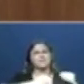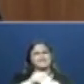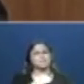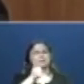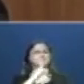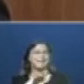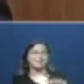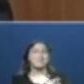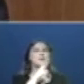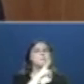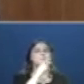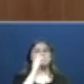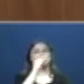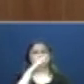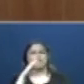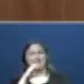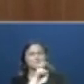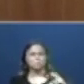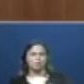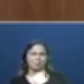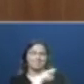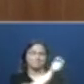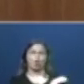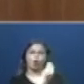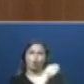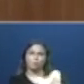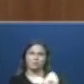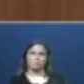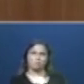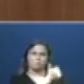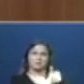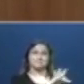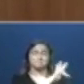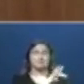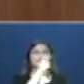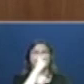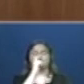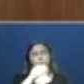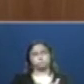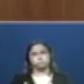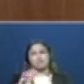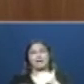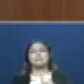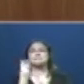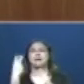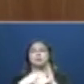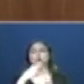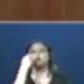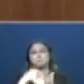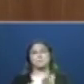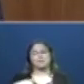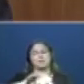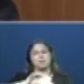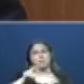rejuvenecimiento del sector la prolongación hasta el año 2020 del régimen de cuotas en el sector azucarero la